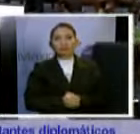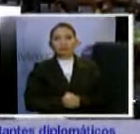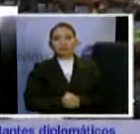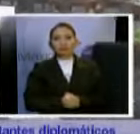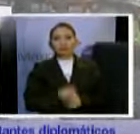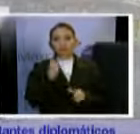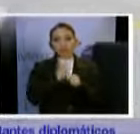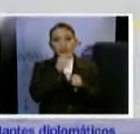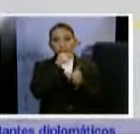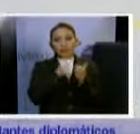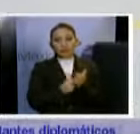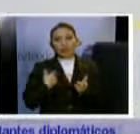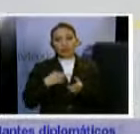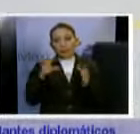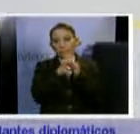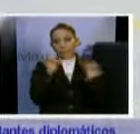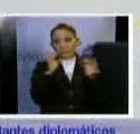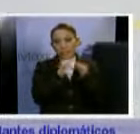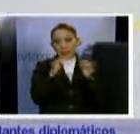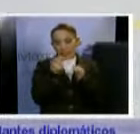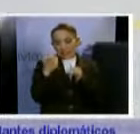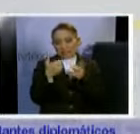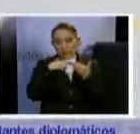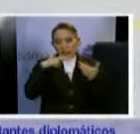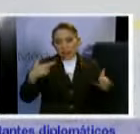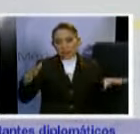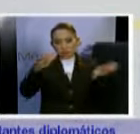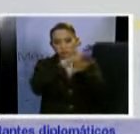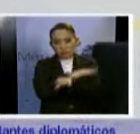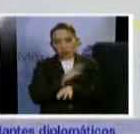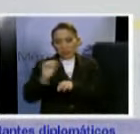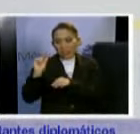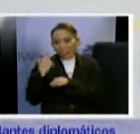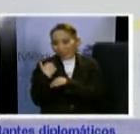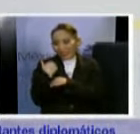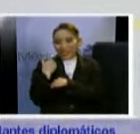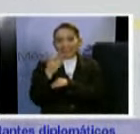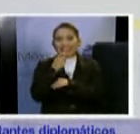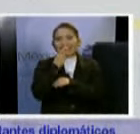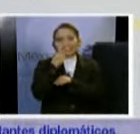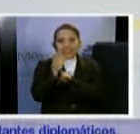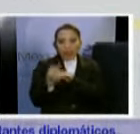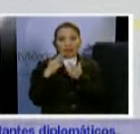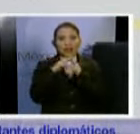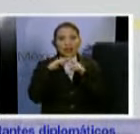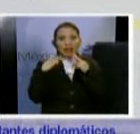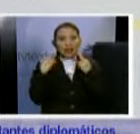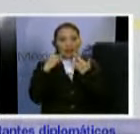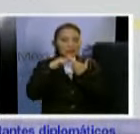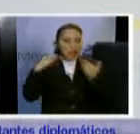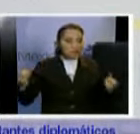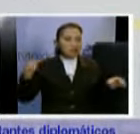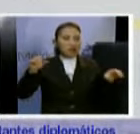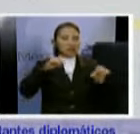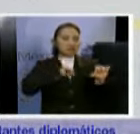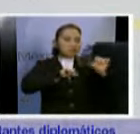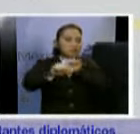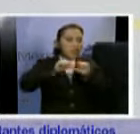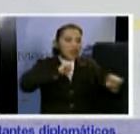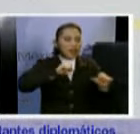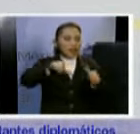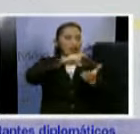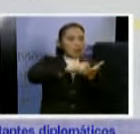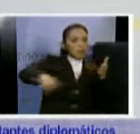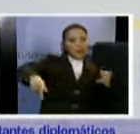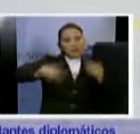En segundo lugar, también hay que comentar que esta relación se transformó, como aquí ya se ha dicho, de una relación de intercambio y compraventa de bienes